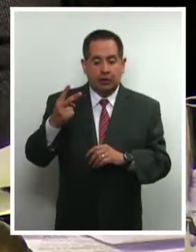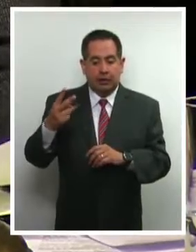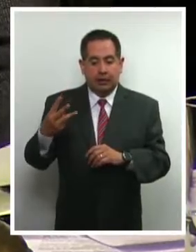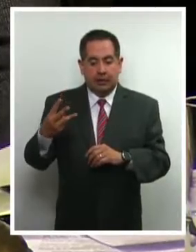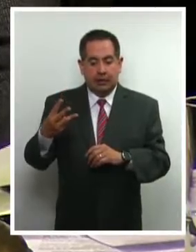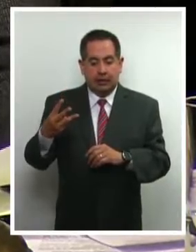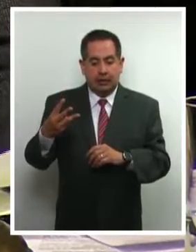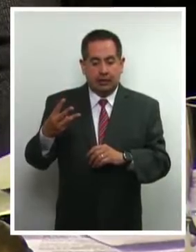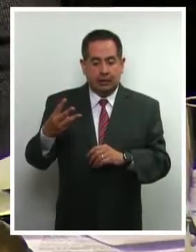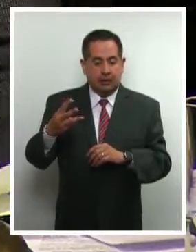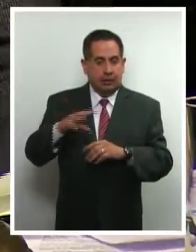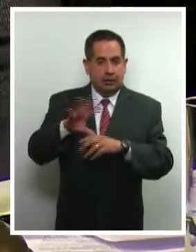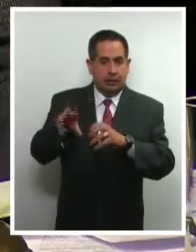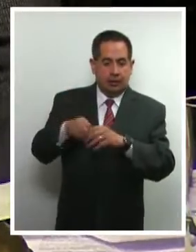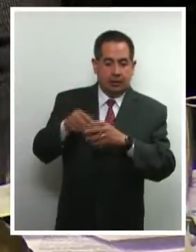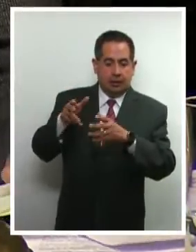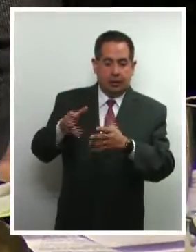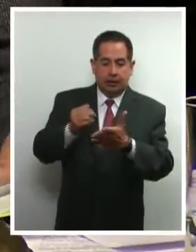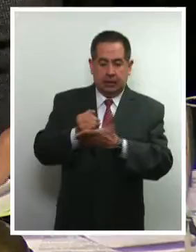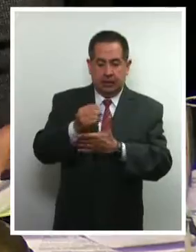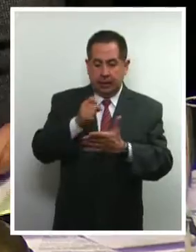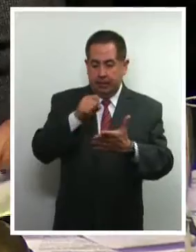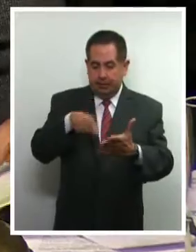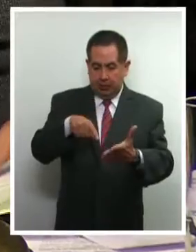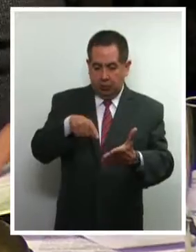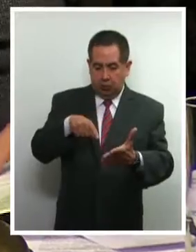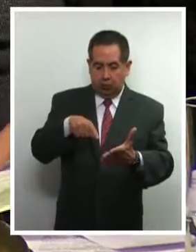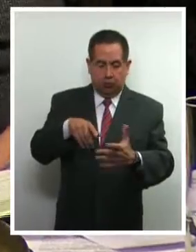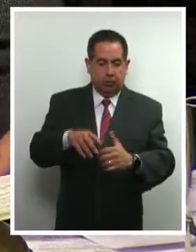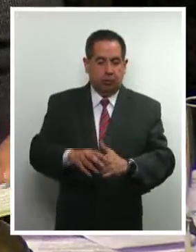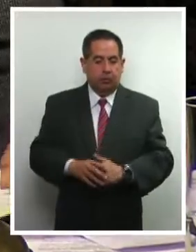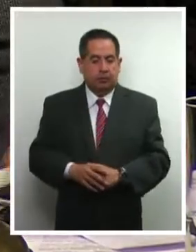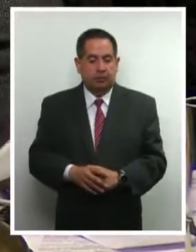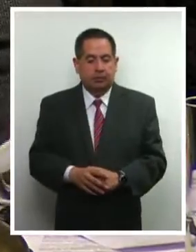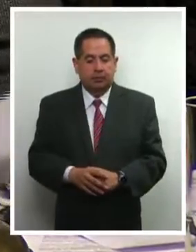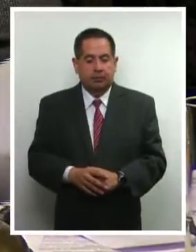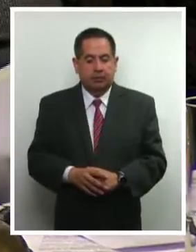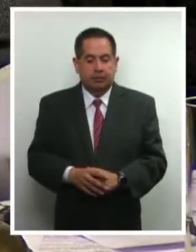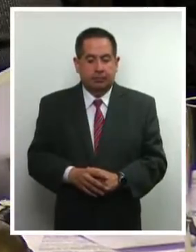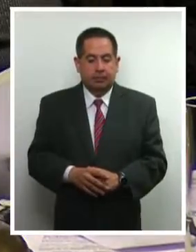3 en términos del dictamen.